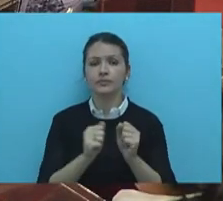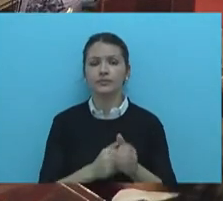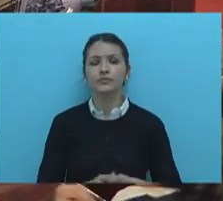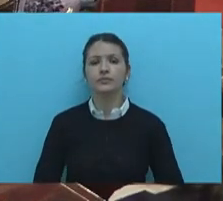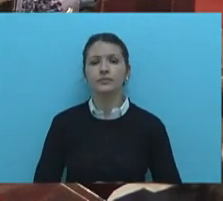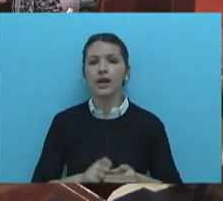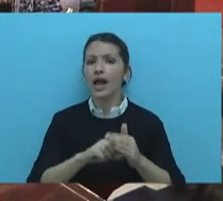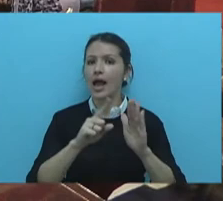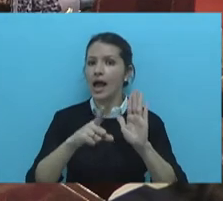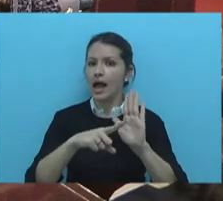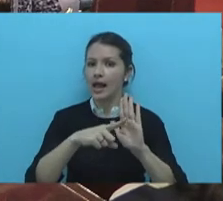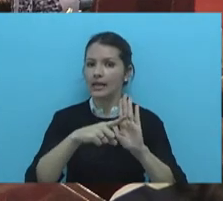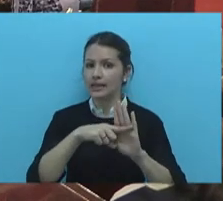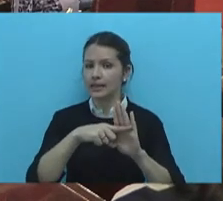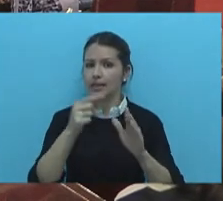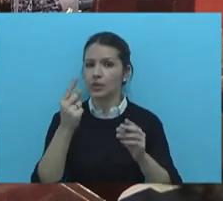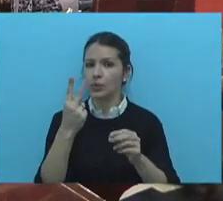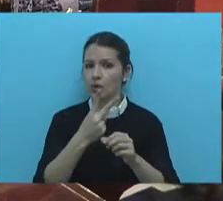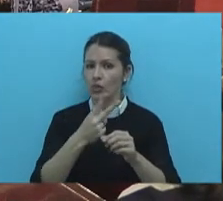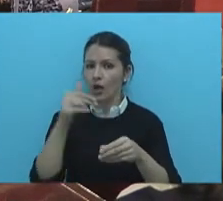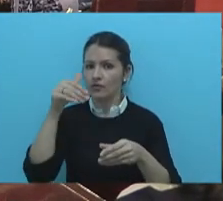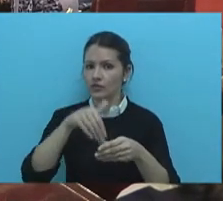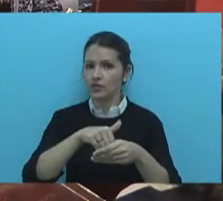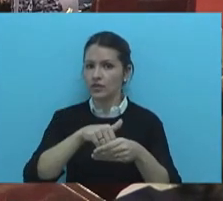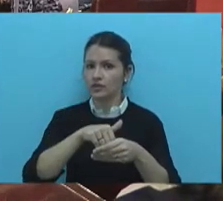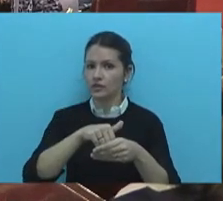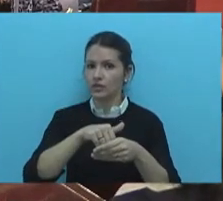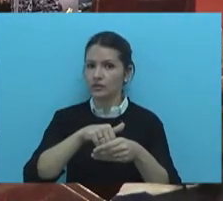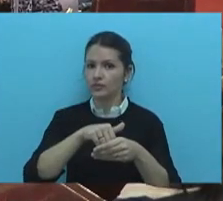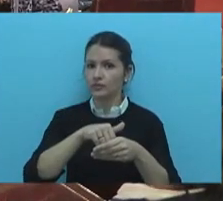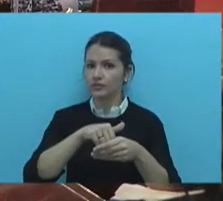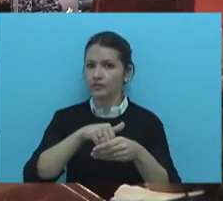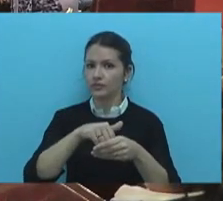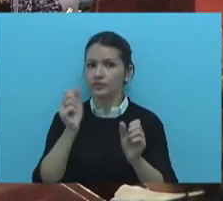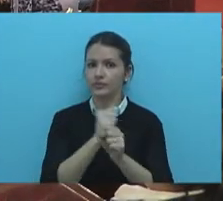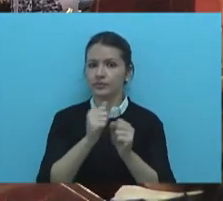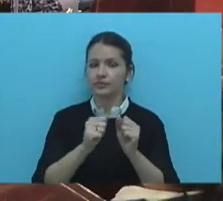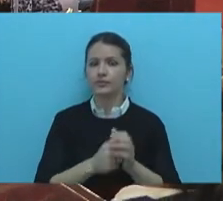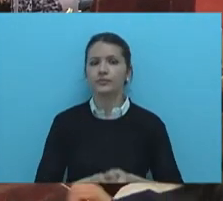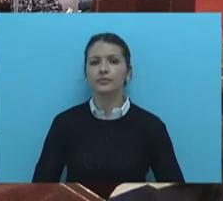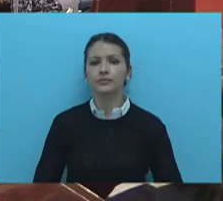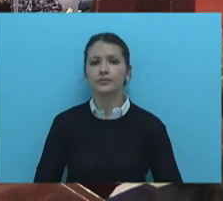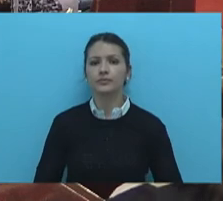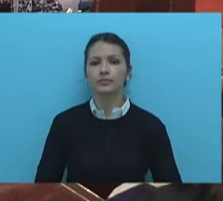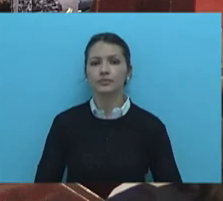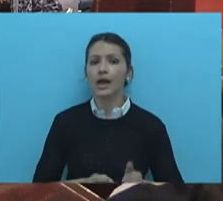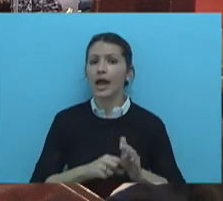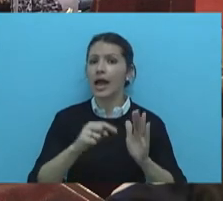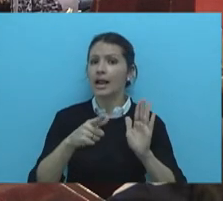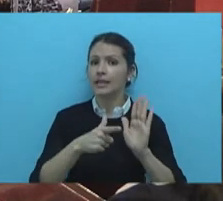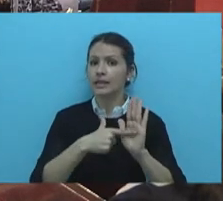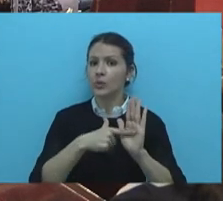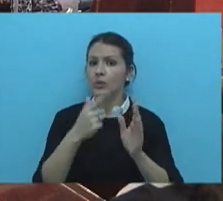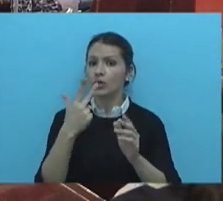Aprobado. A votación el siguiente artículo, número 2. A votación. Aprobado. A votación